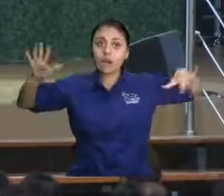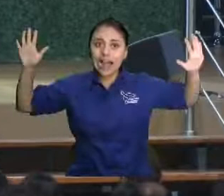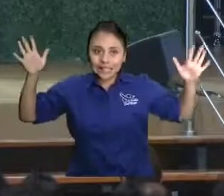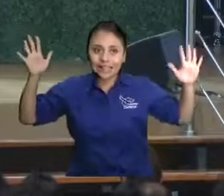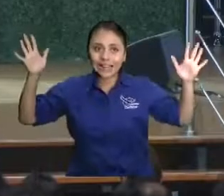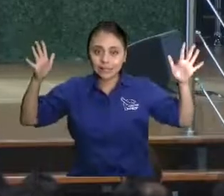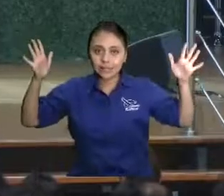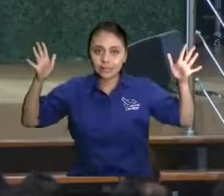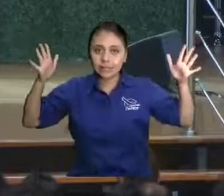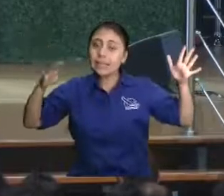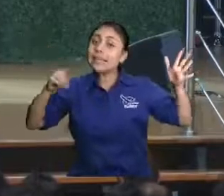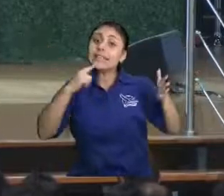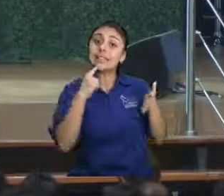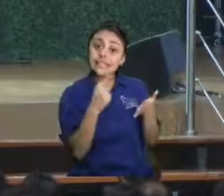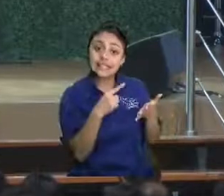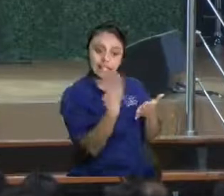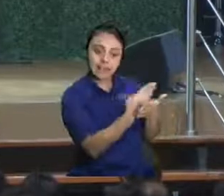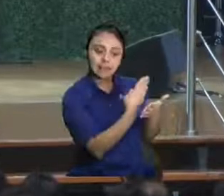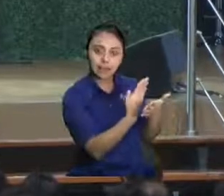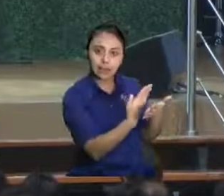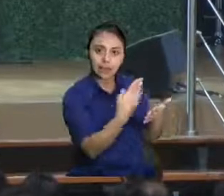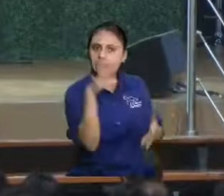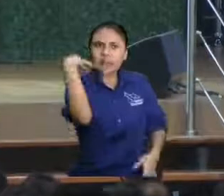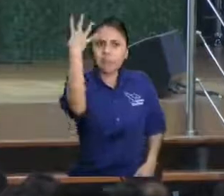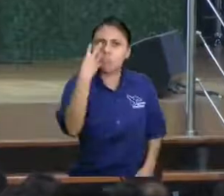Biblia en Isaías y en Ezequiel.